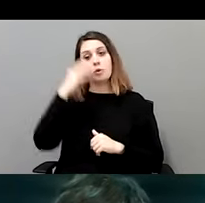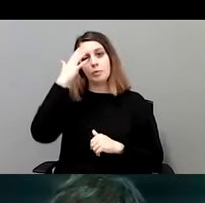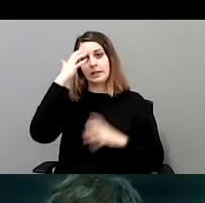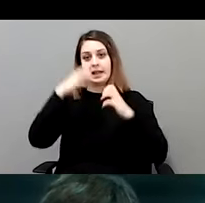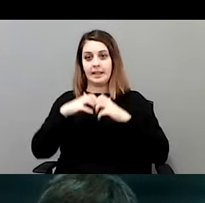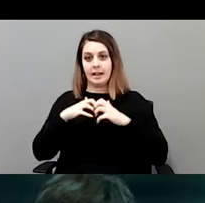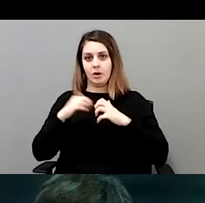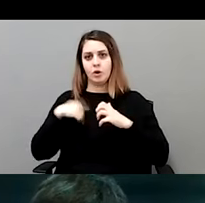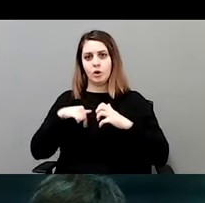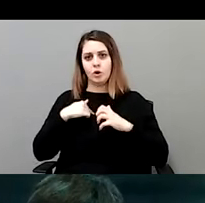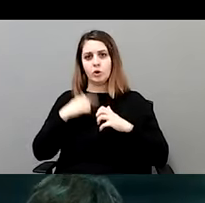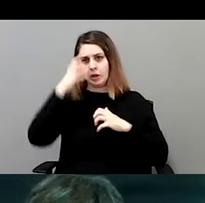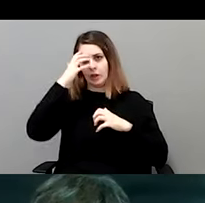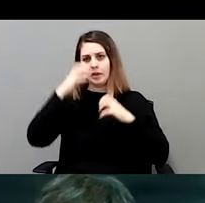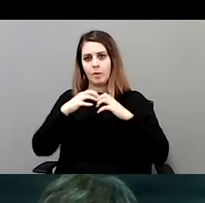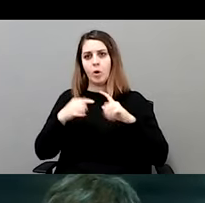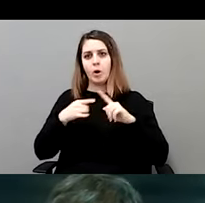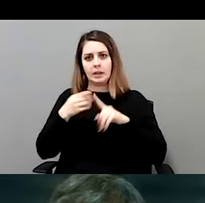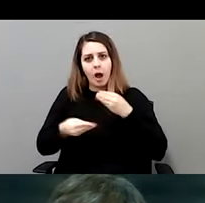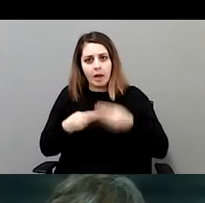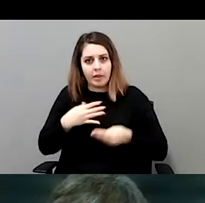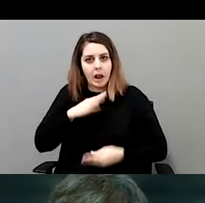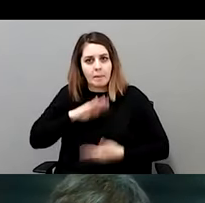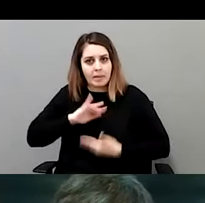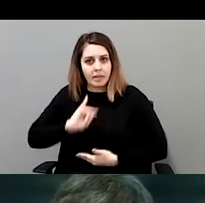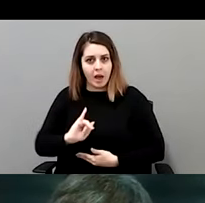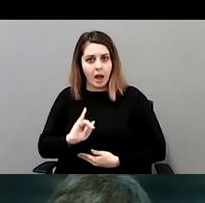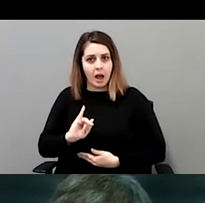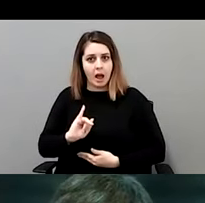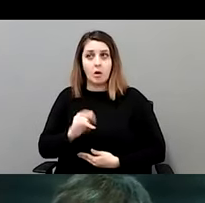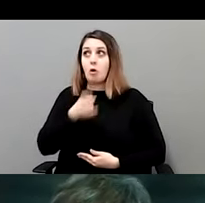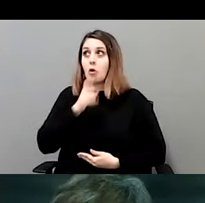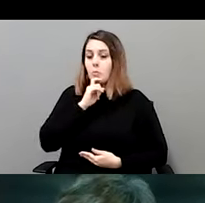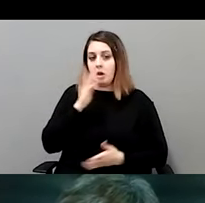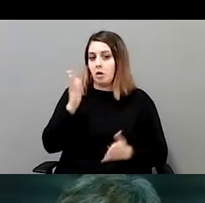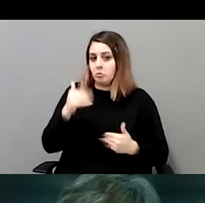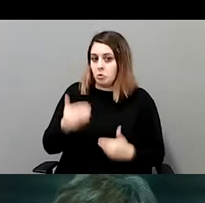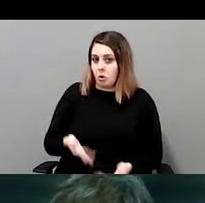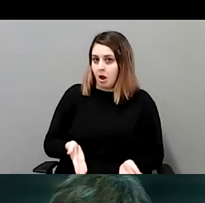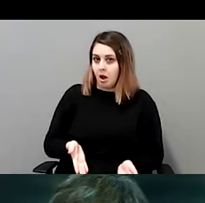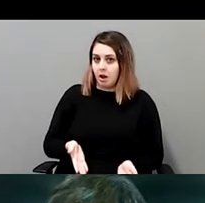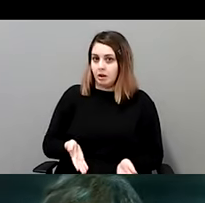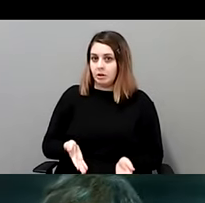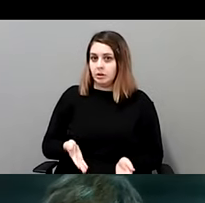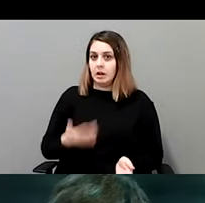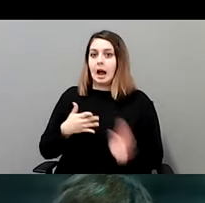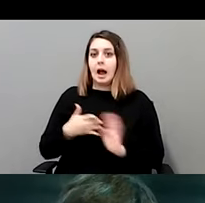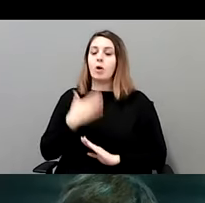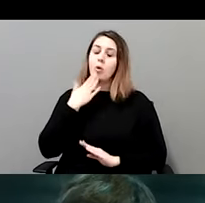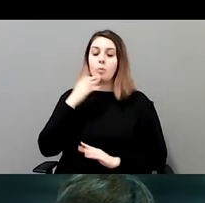Tenemos cerebro para poderlo hacer. No es nada complicado. Es algo